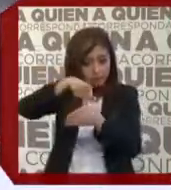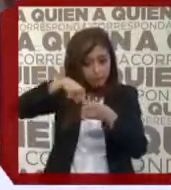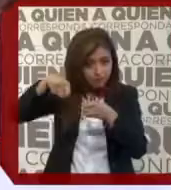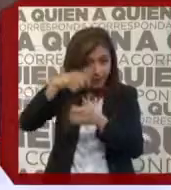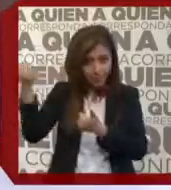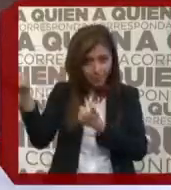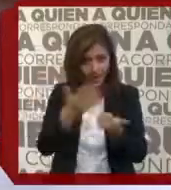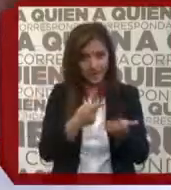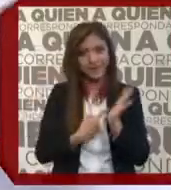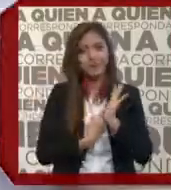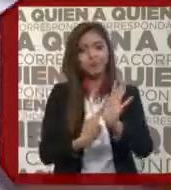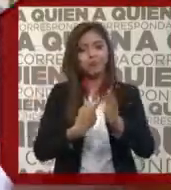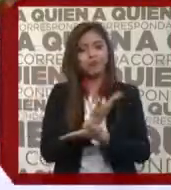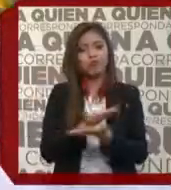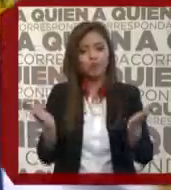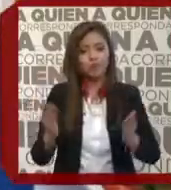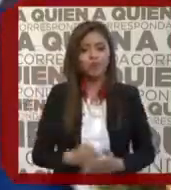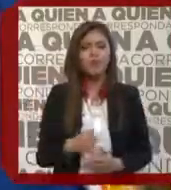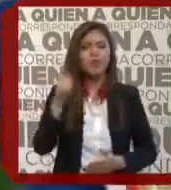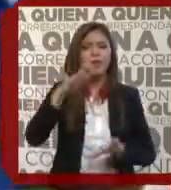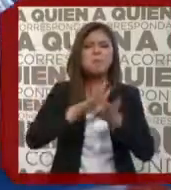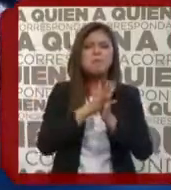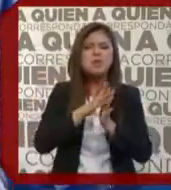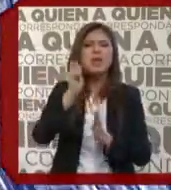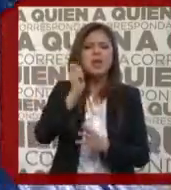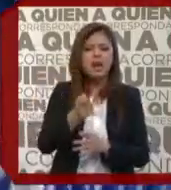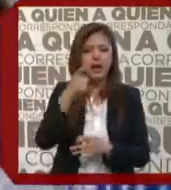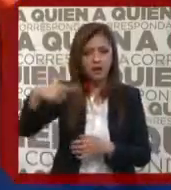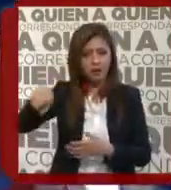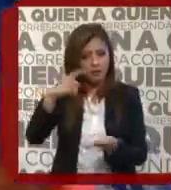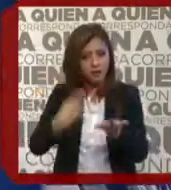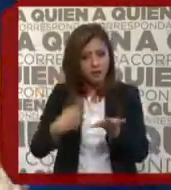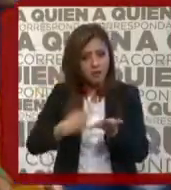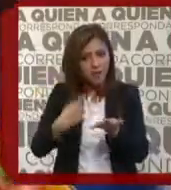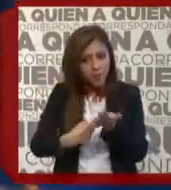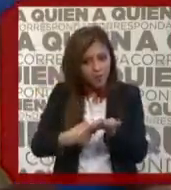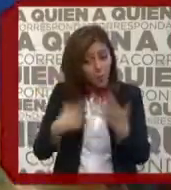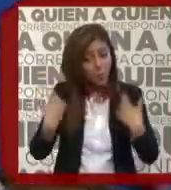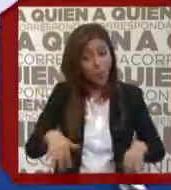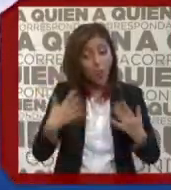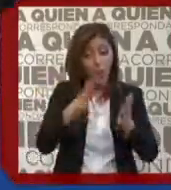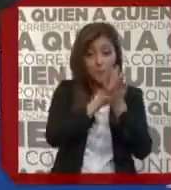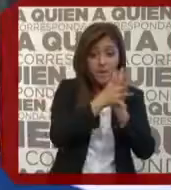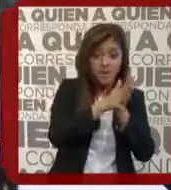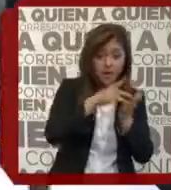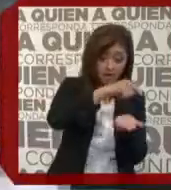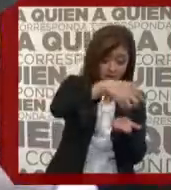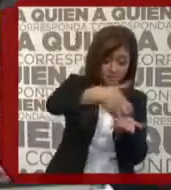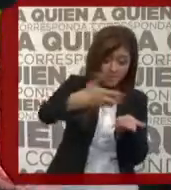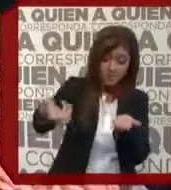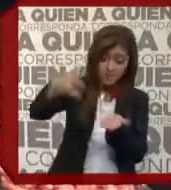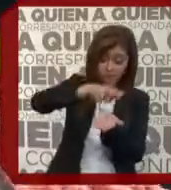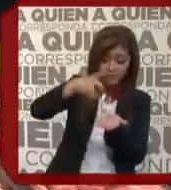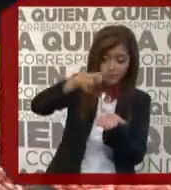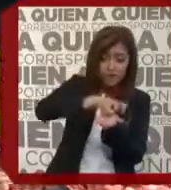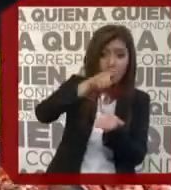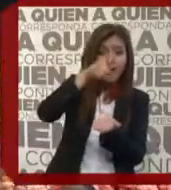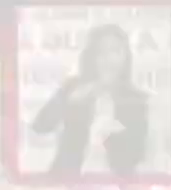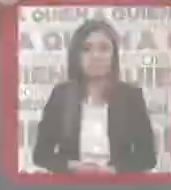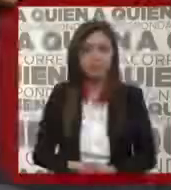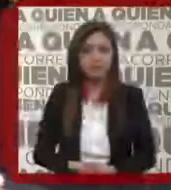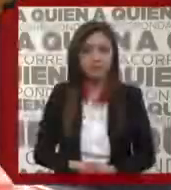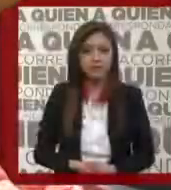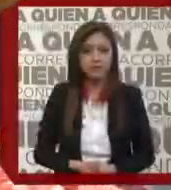Perfecto. ¿Piña rellena de qué? De mariscos. Una piña rellena de mariscos y con gratinada con queso. Con